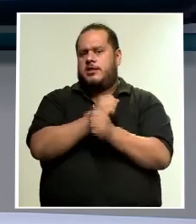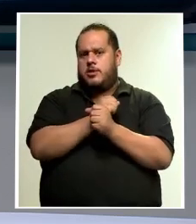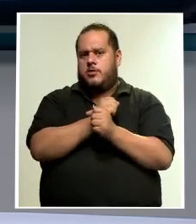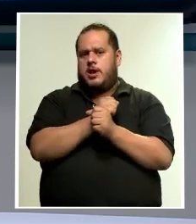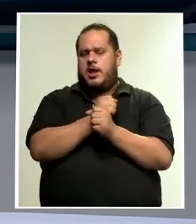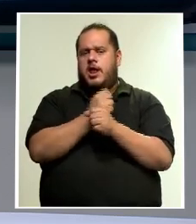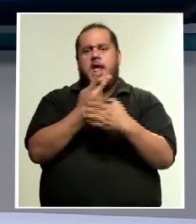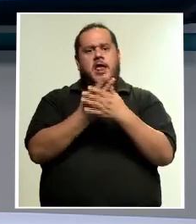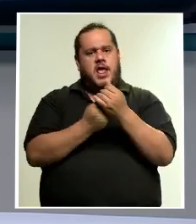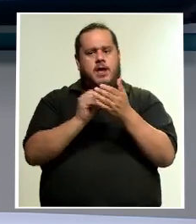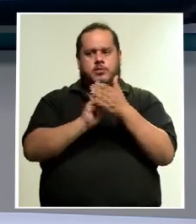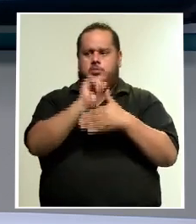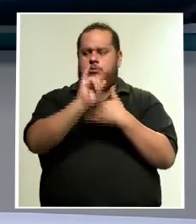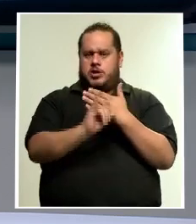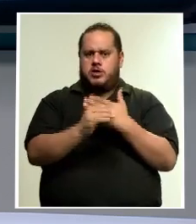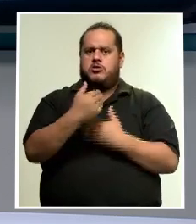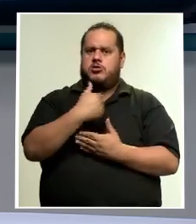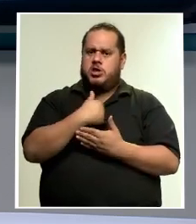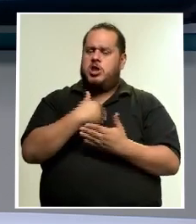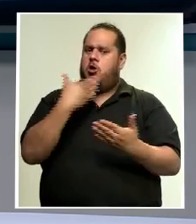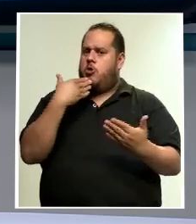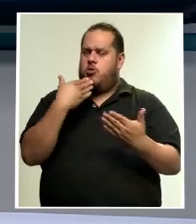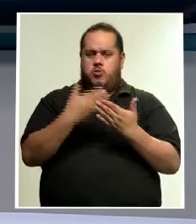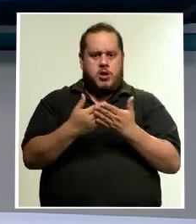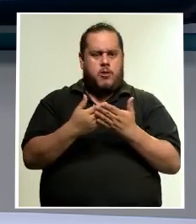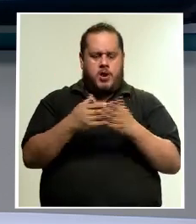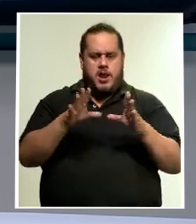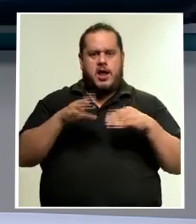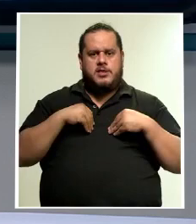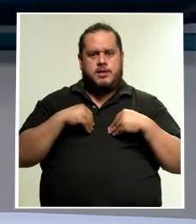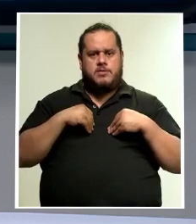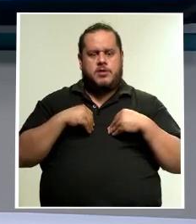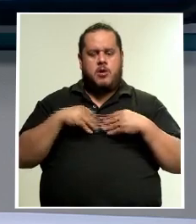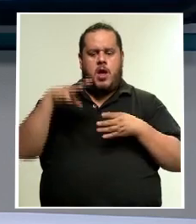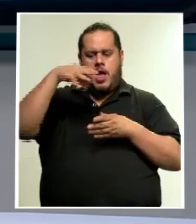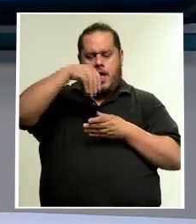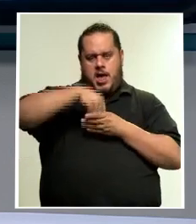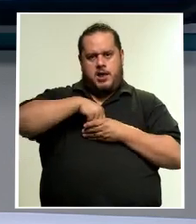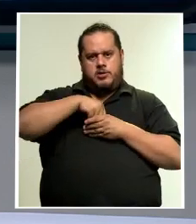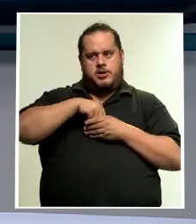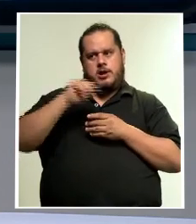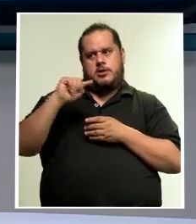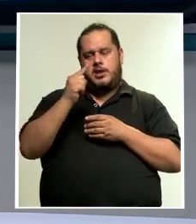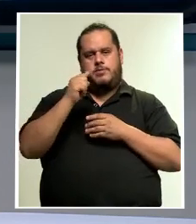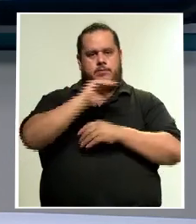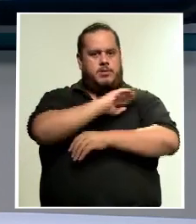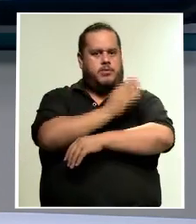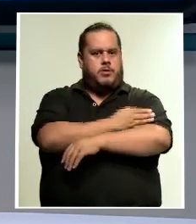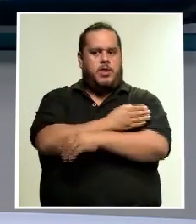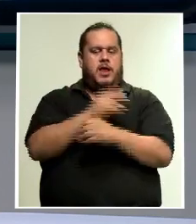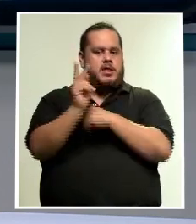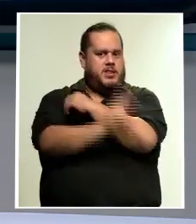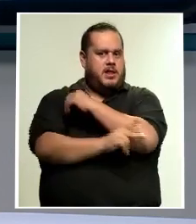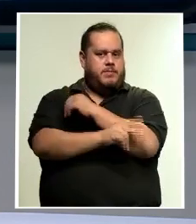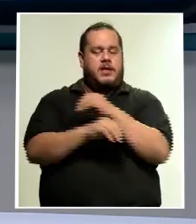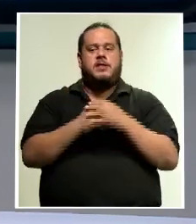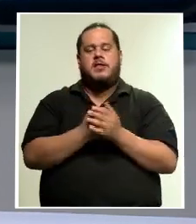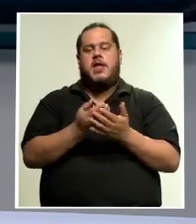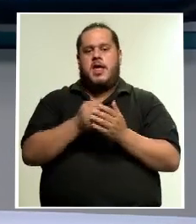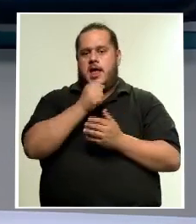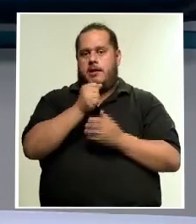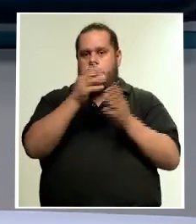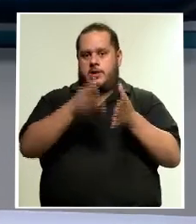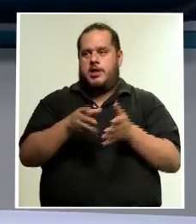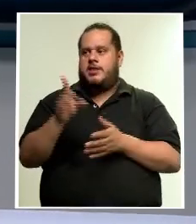que ambos proyectos tienen una buena aceptación a lo interno del primer poder de la República. El periodista David